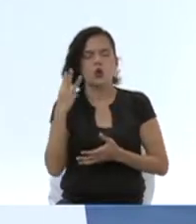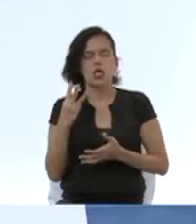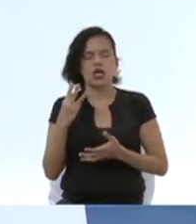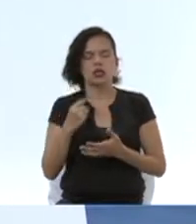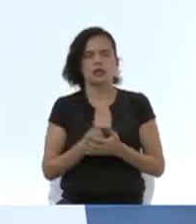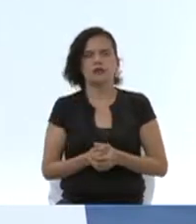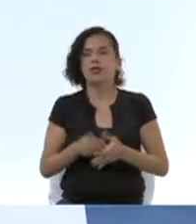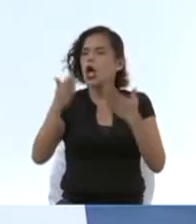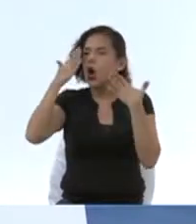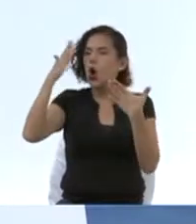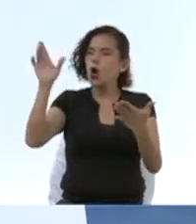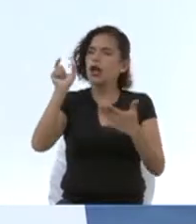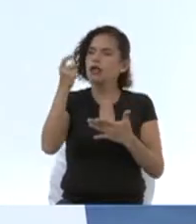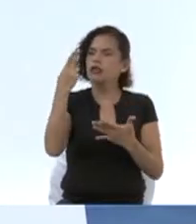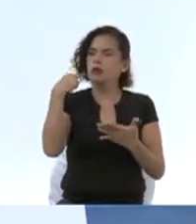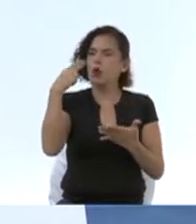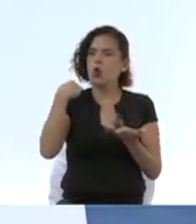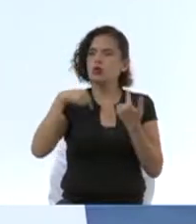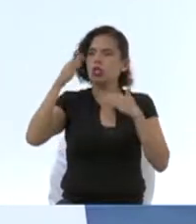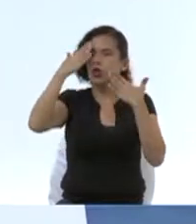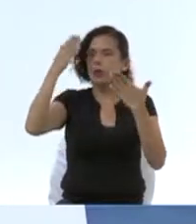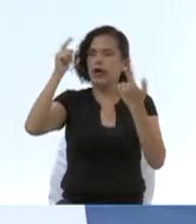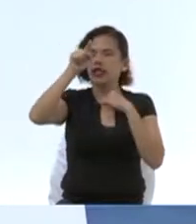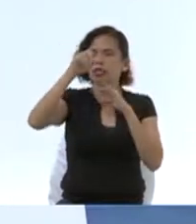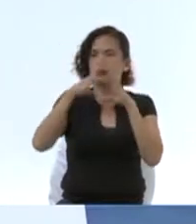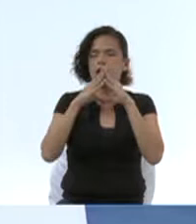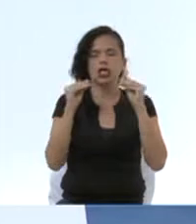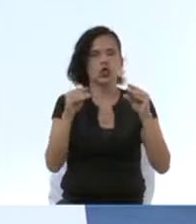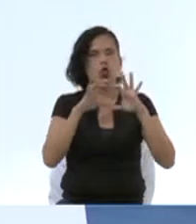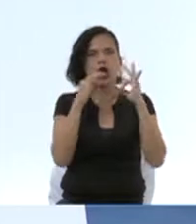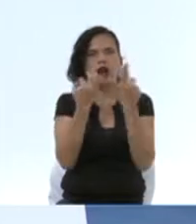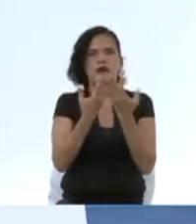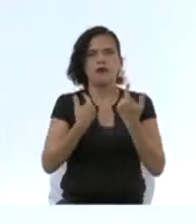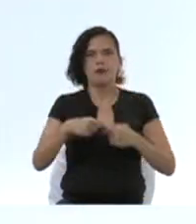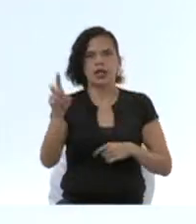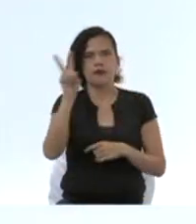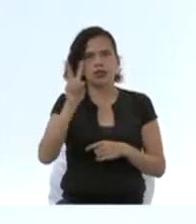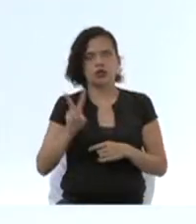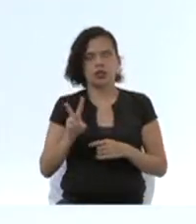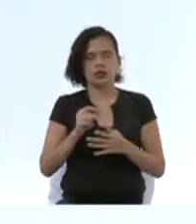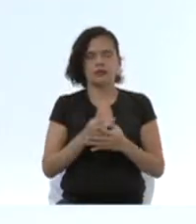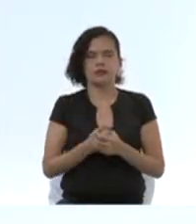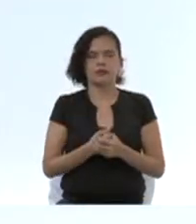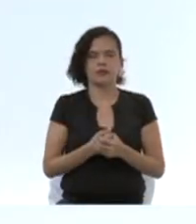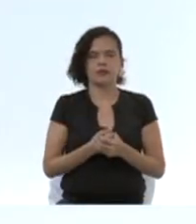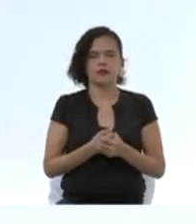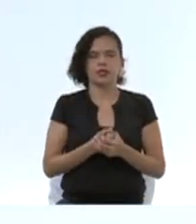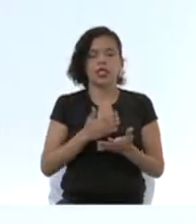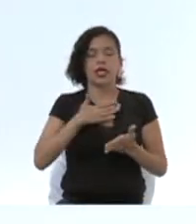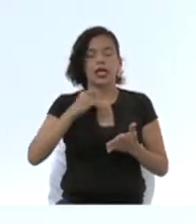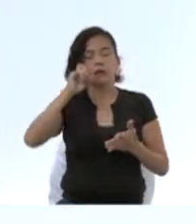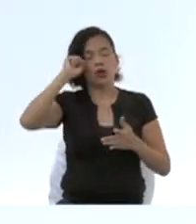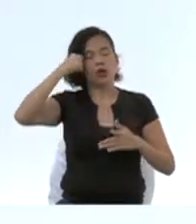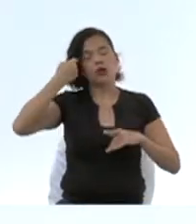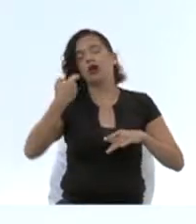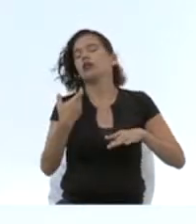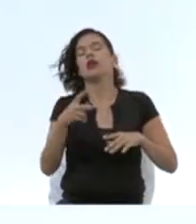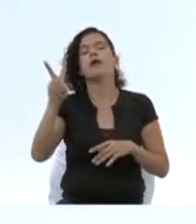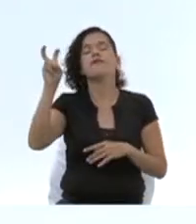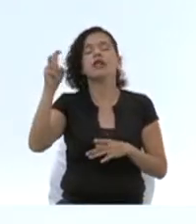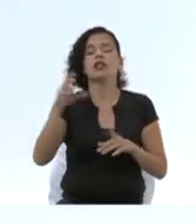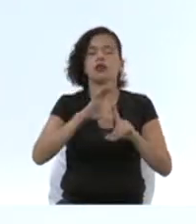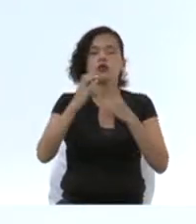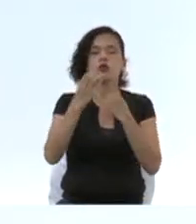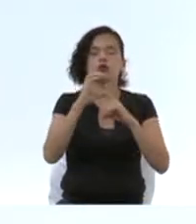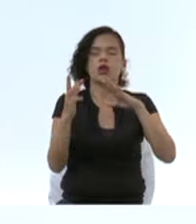amiga, Williamny. Hola, Guillermo. Un saludo para ti y para toda la familia de nuestro hermoso país. Queremos recordarles que hoy es